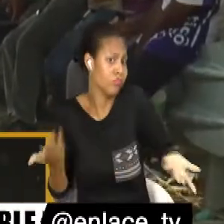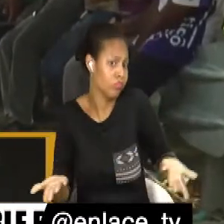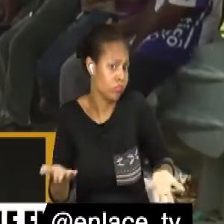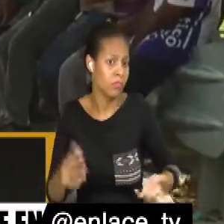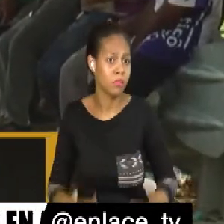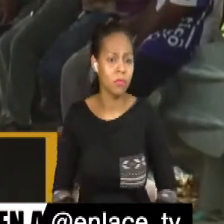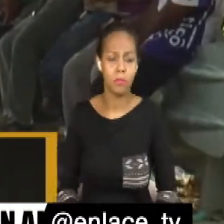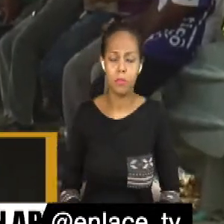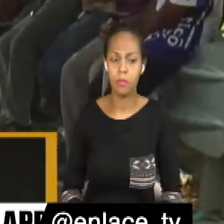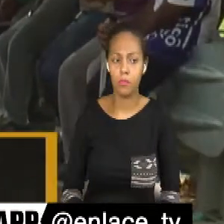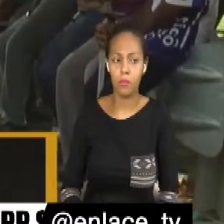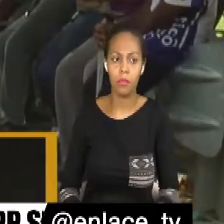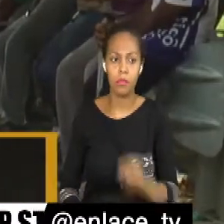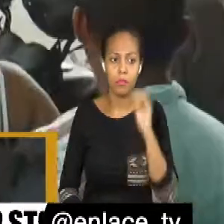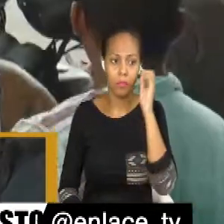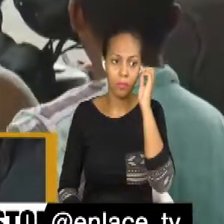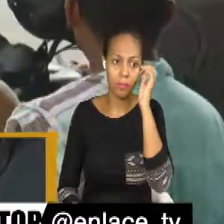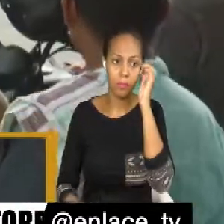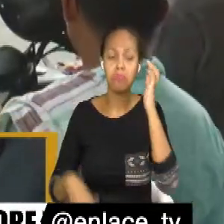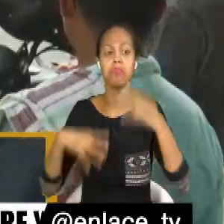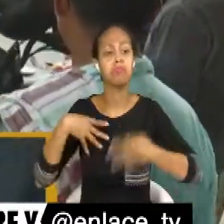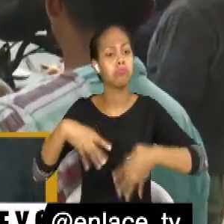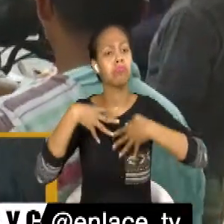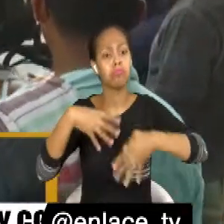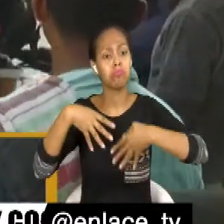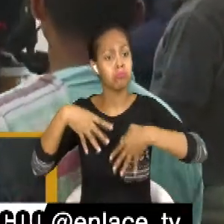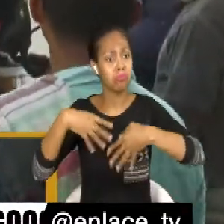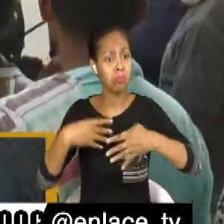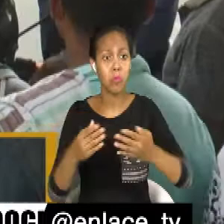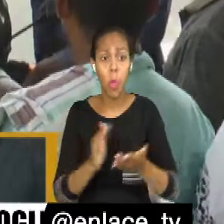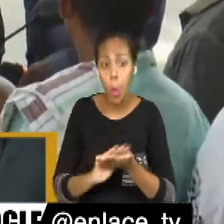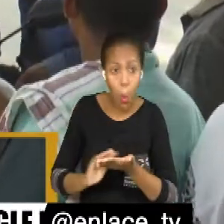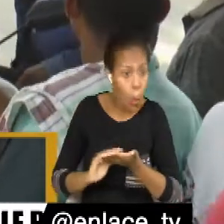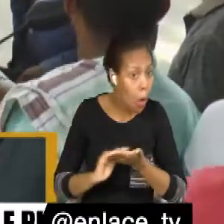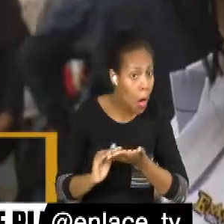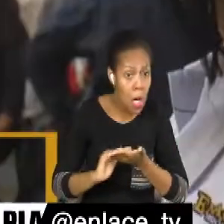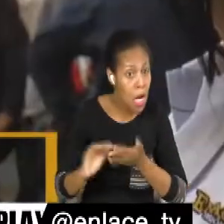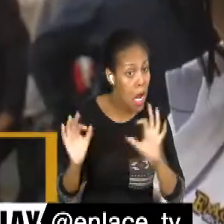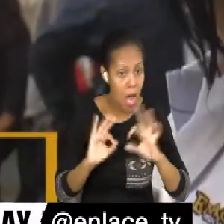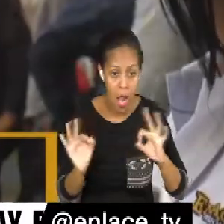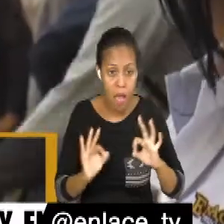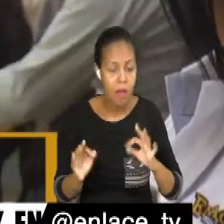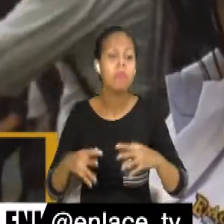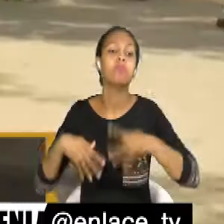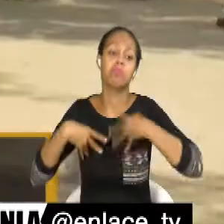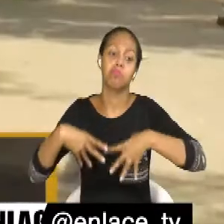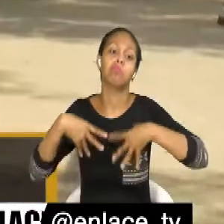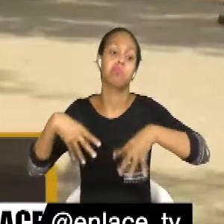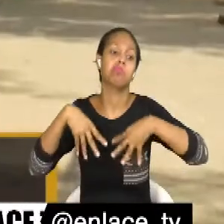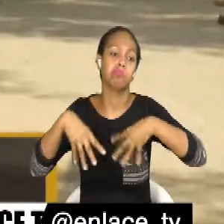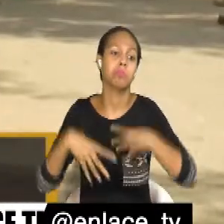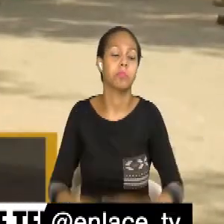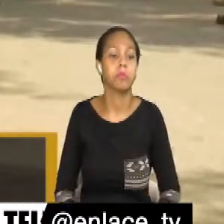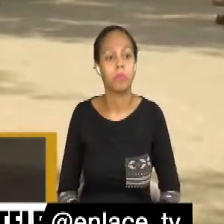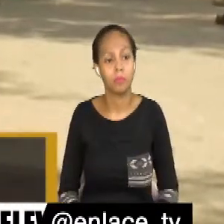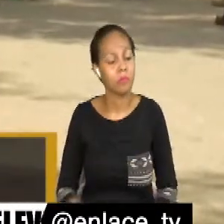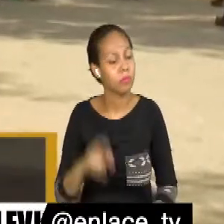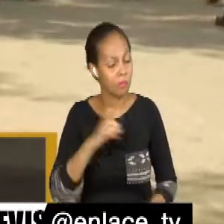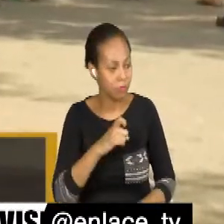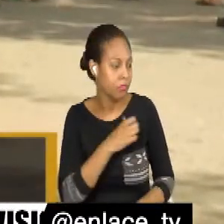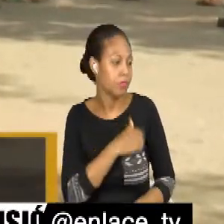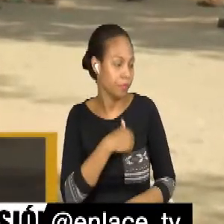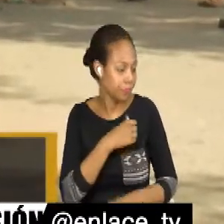que continuarán protestando hasta tanto no haya solución concreta a sus necesidades. Entonces necesitamos que soluciones